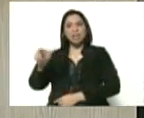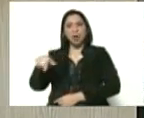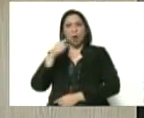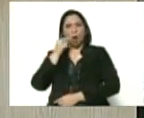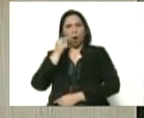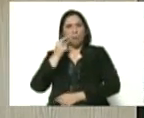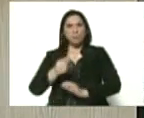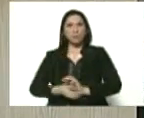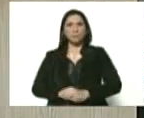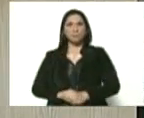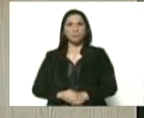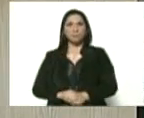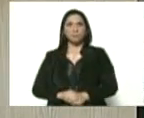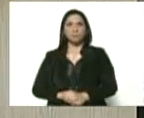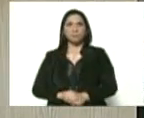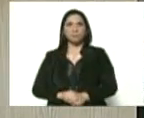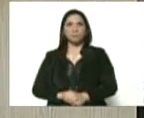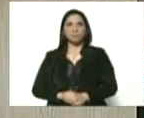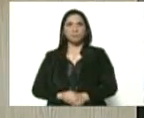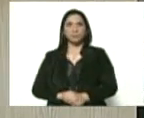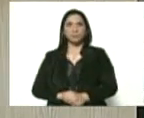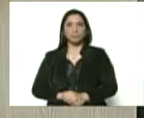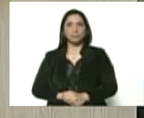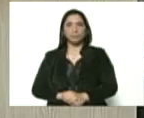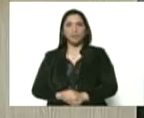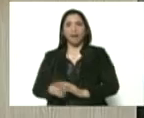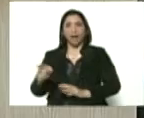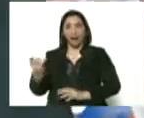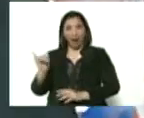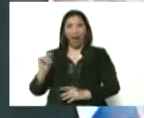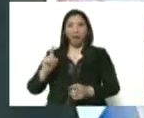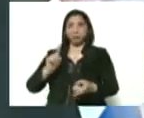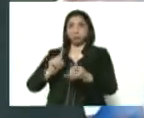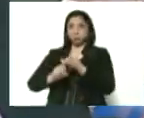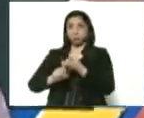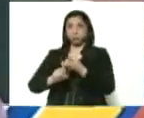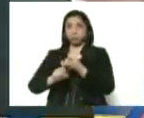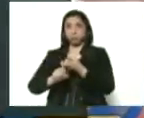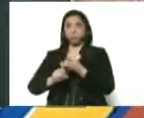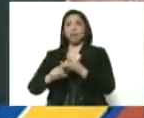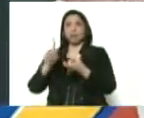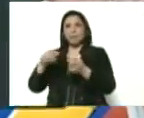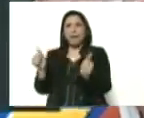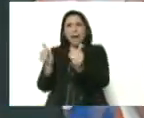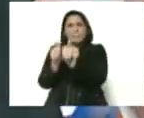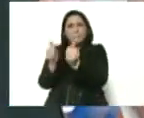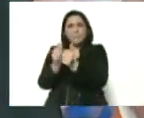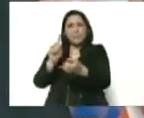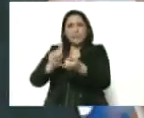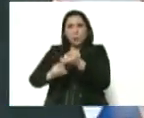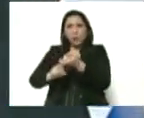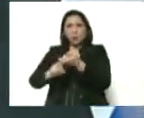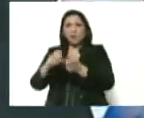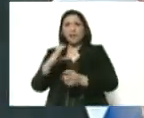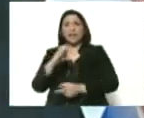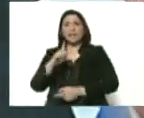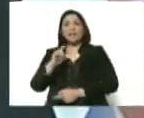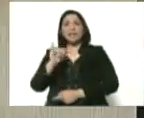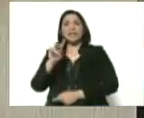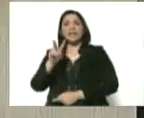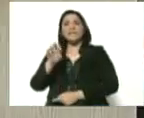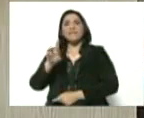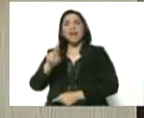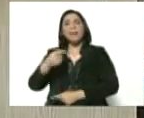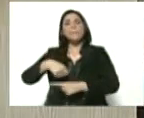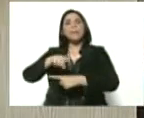Torres, que está emparentado con la esposa de Cliver Alcalá Cordones. Y esa es la principal razón por